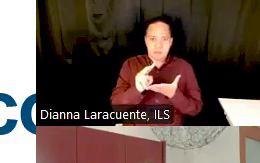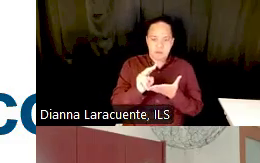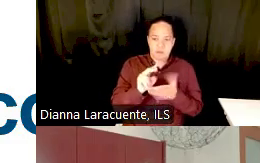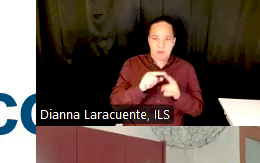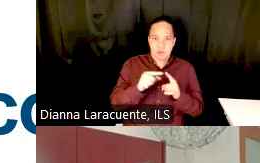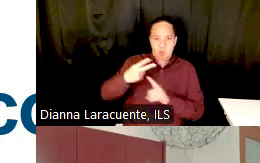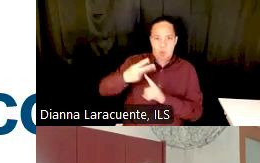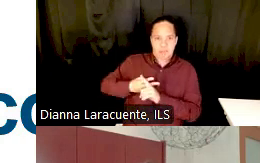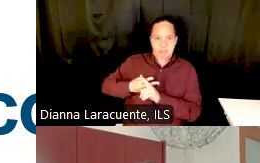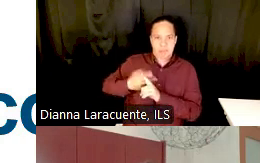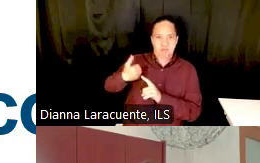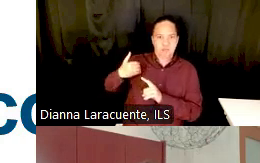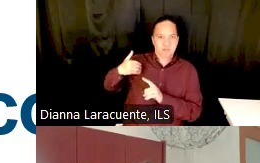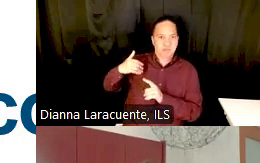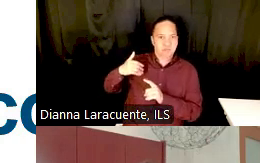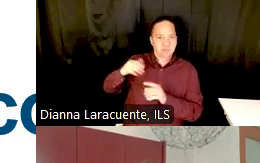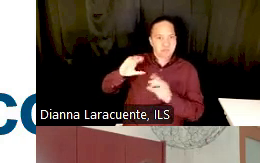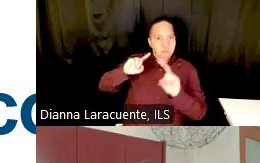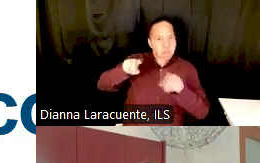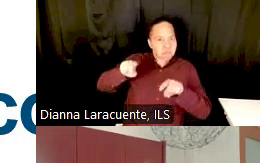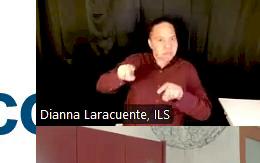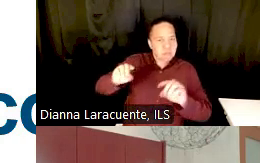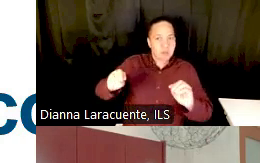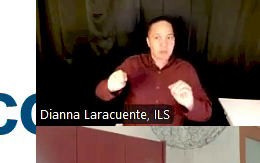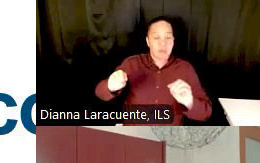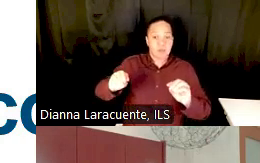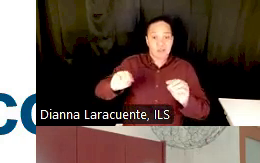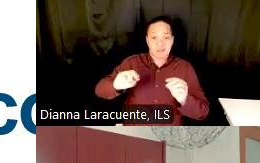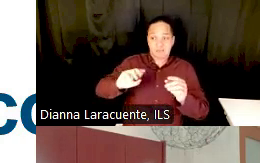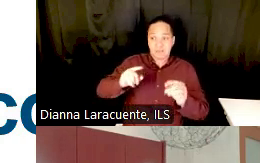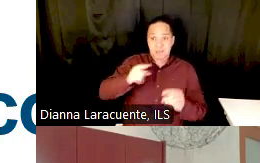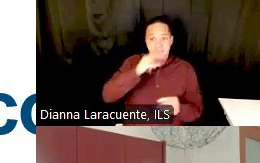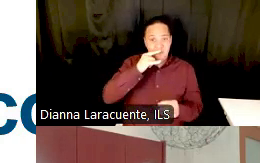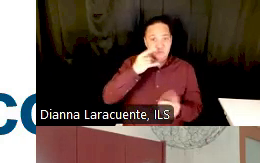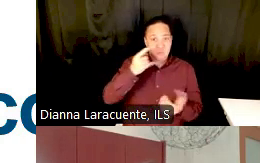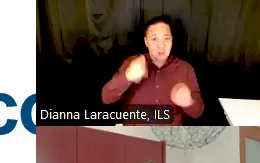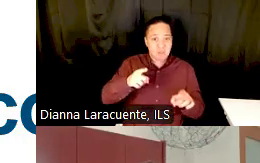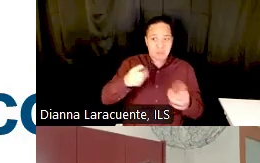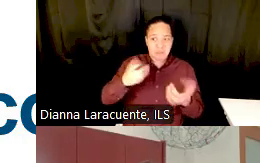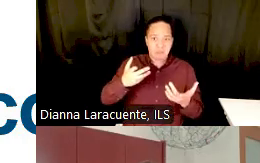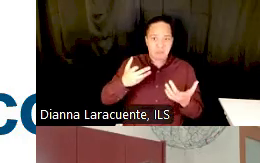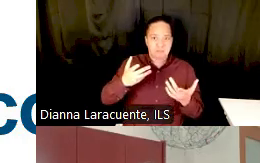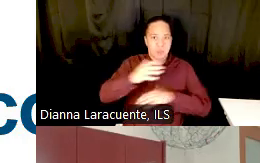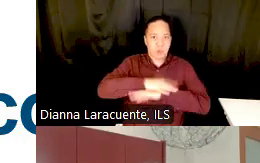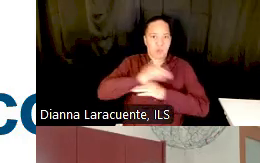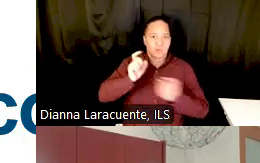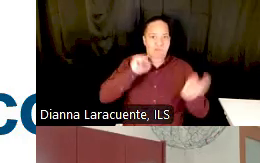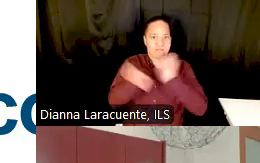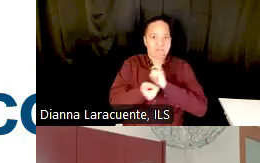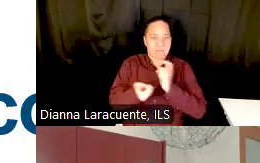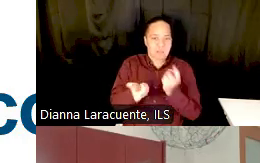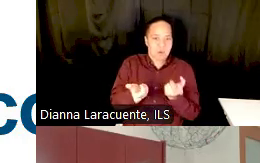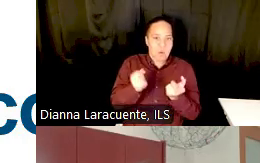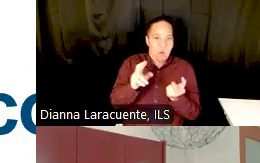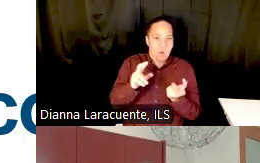pues entonces obviamente se nos va a descompensar ese niño. Así que es importante que